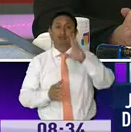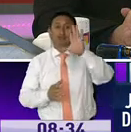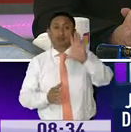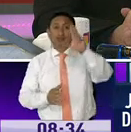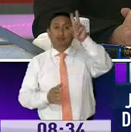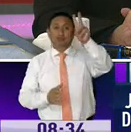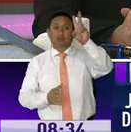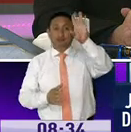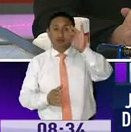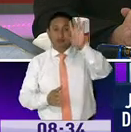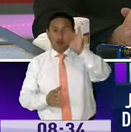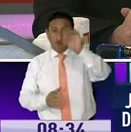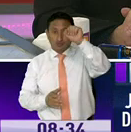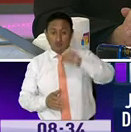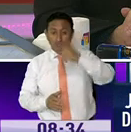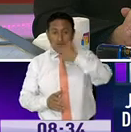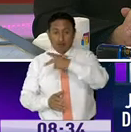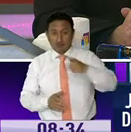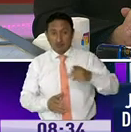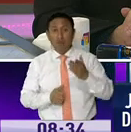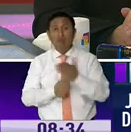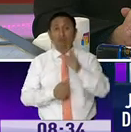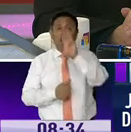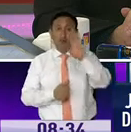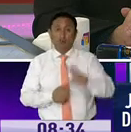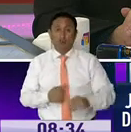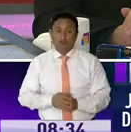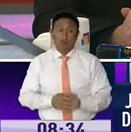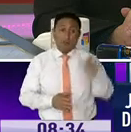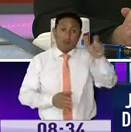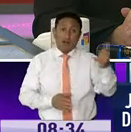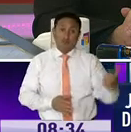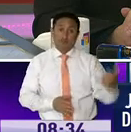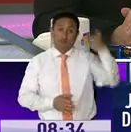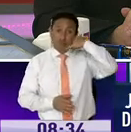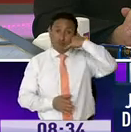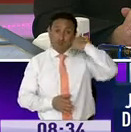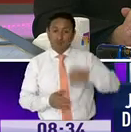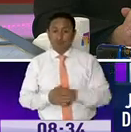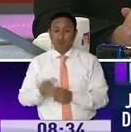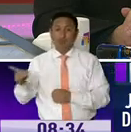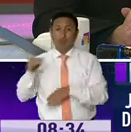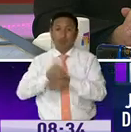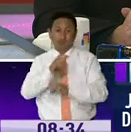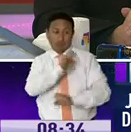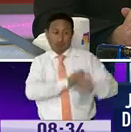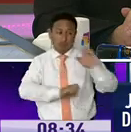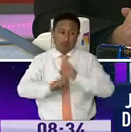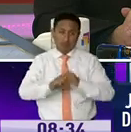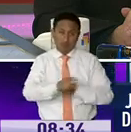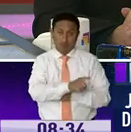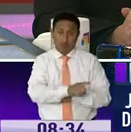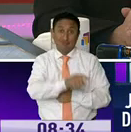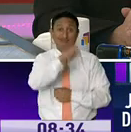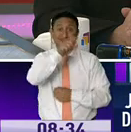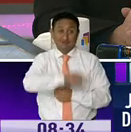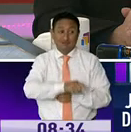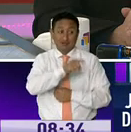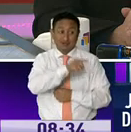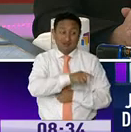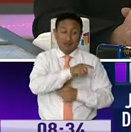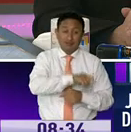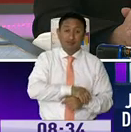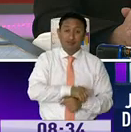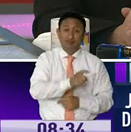5.288 ya aplicación del protocolo del Ministerio de Salud. ¿Qué significa? Que una persona llamó, el médico evalúa y considera prudente que esa